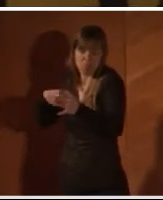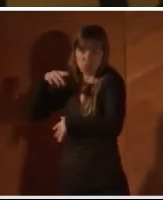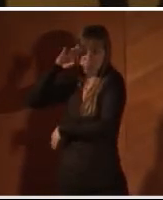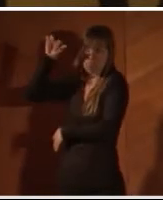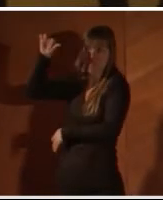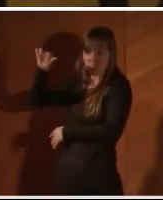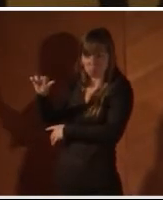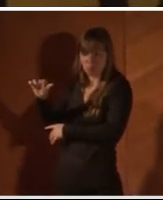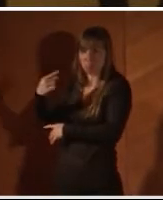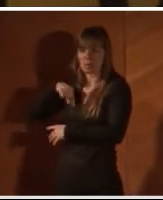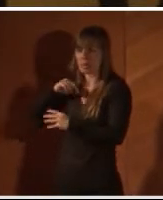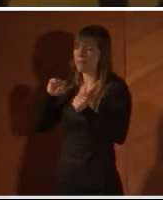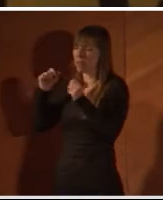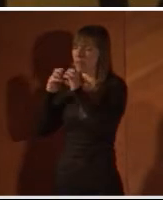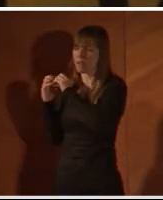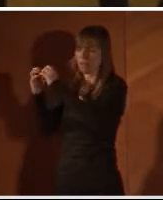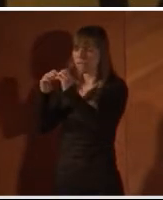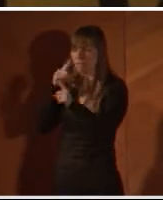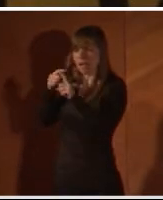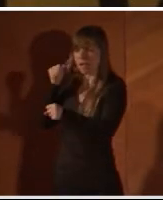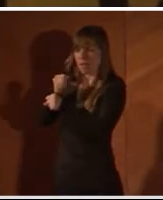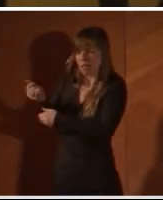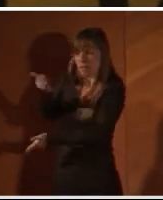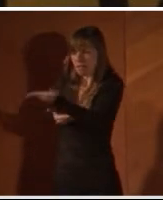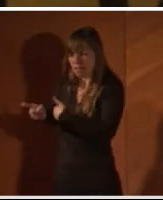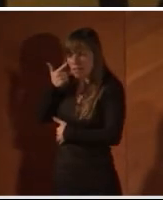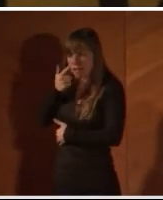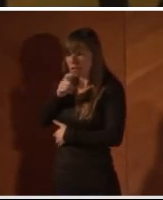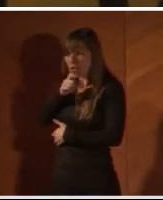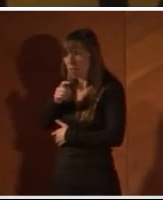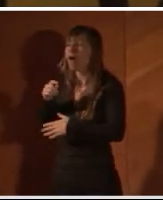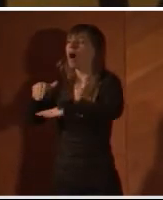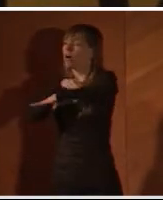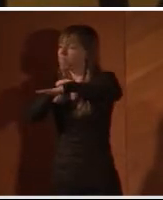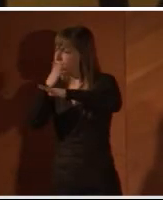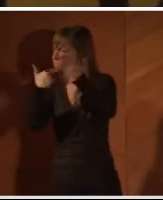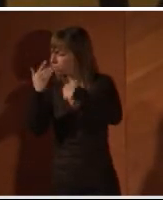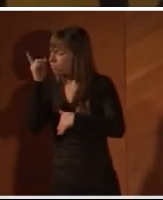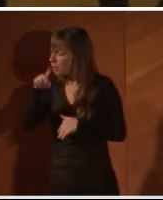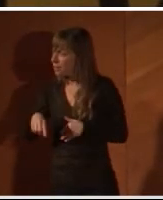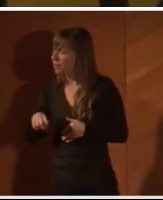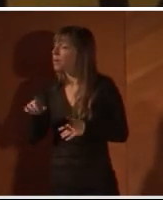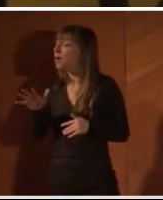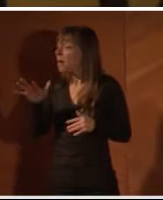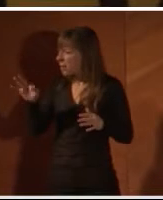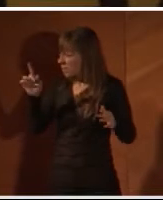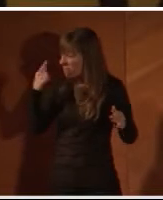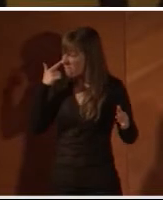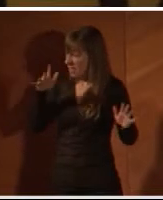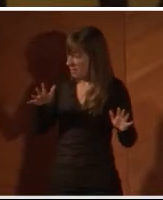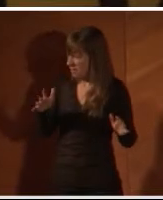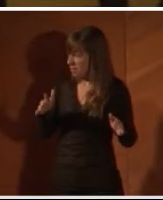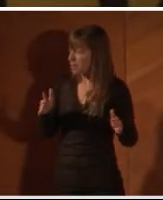Allí empezamos a trabajar y arrancamos con otras administraciones, pero fijaros, os puedo poner